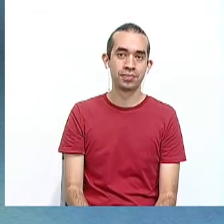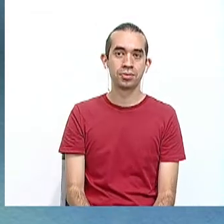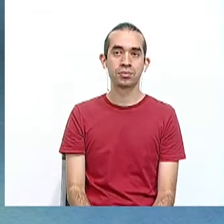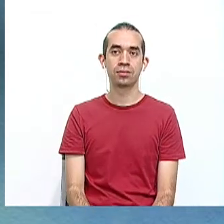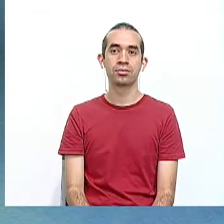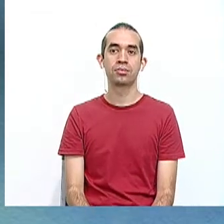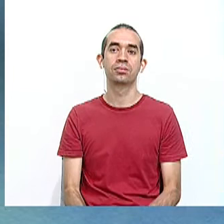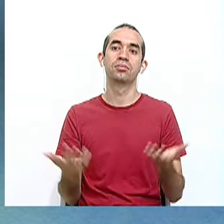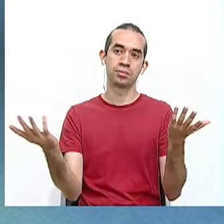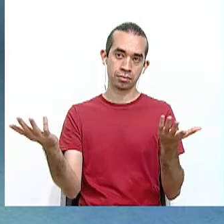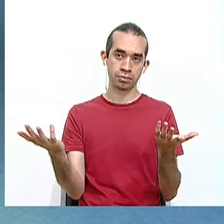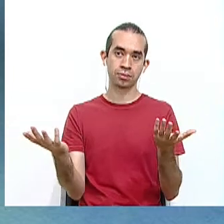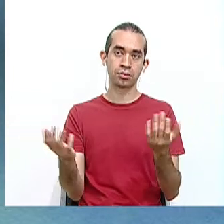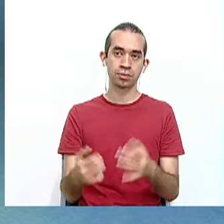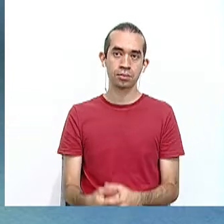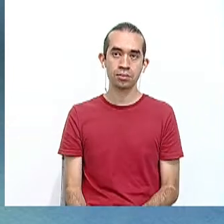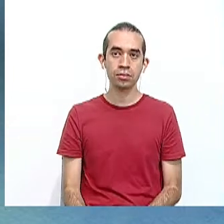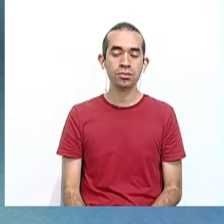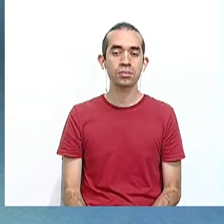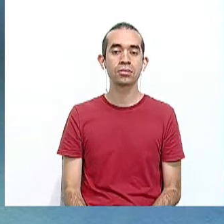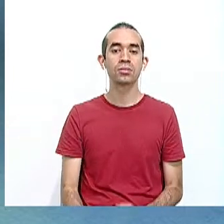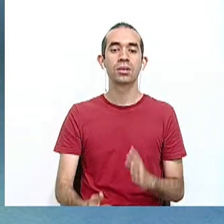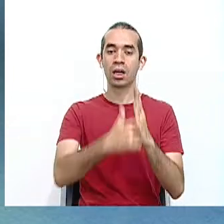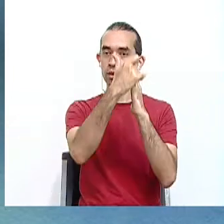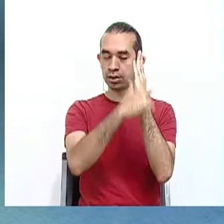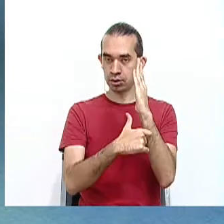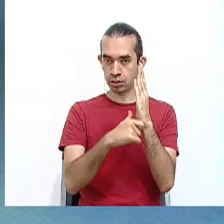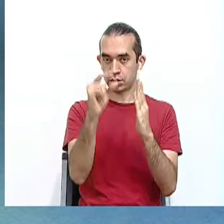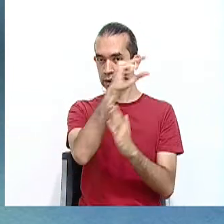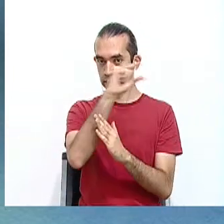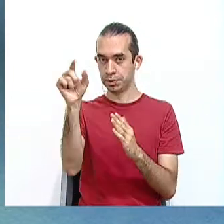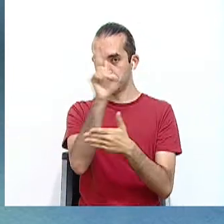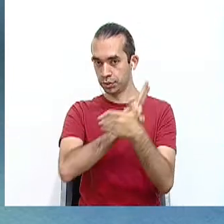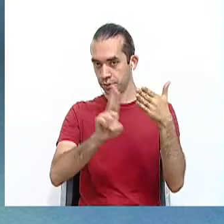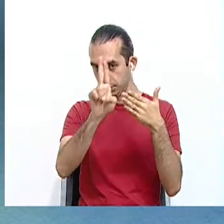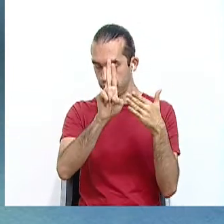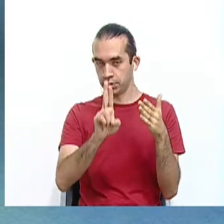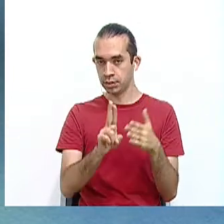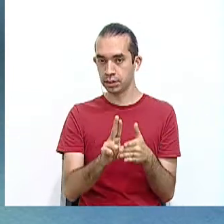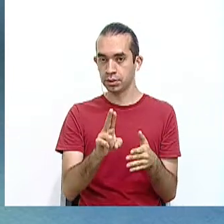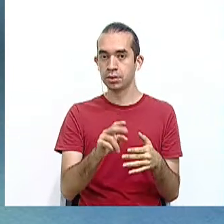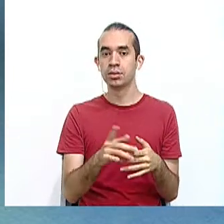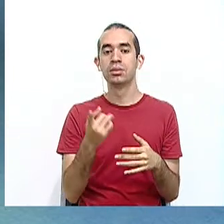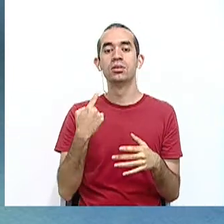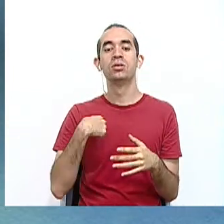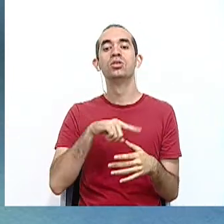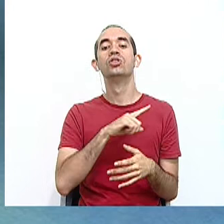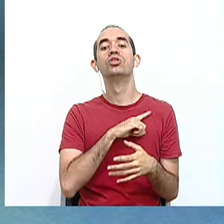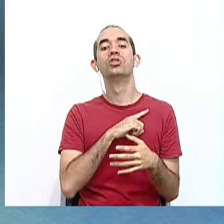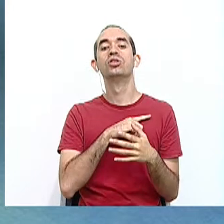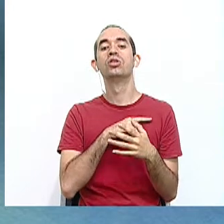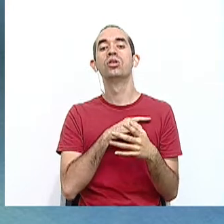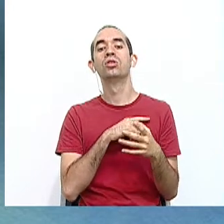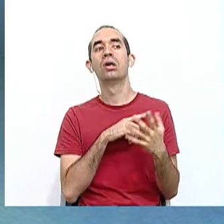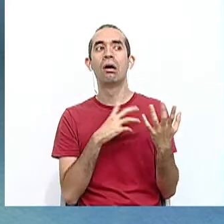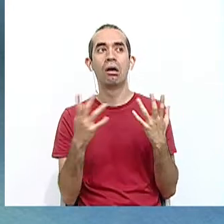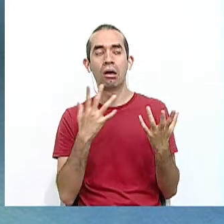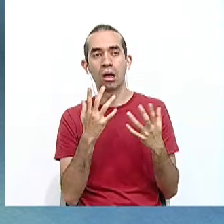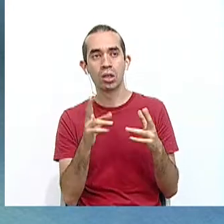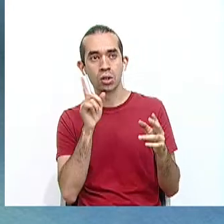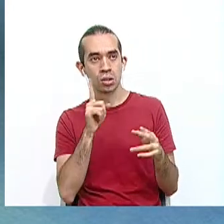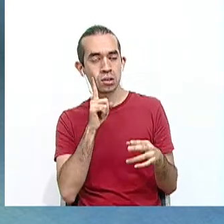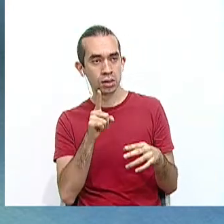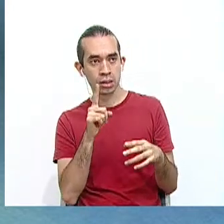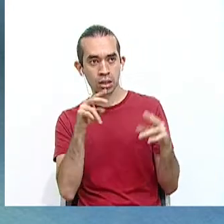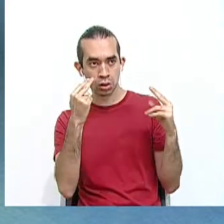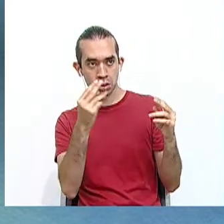Por eso, en uno de los artículos del semanario Universidad, se habla de por qué somos vulnerables ante las noticias falsas, por ejemplo, en el